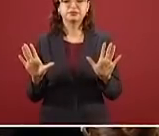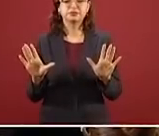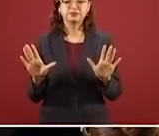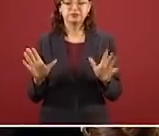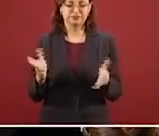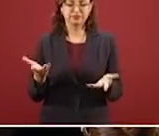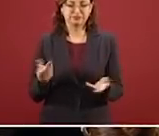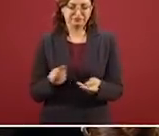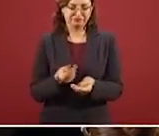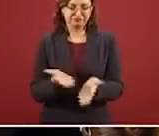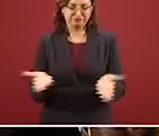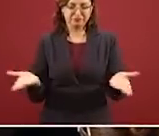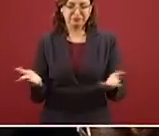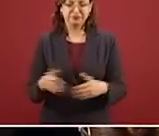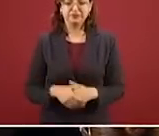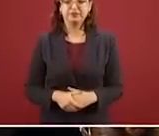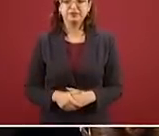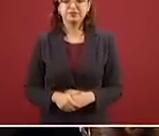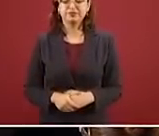la información.